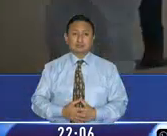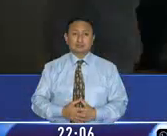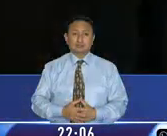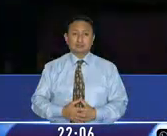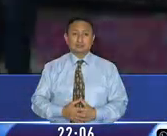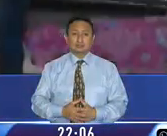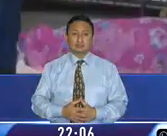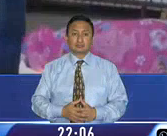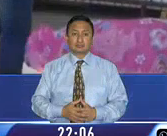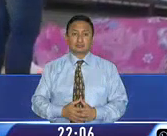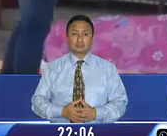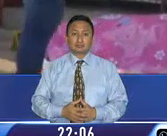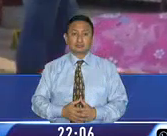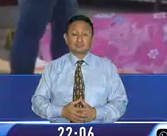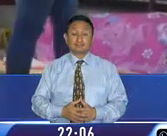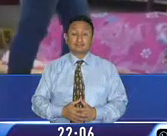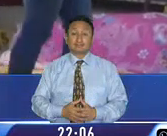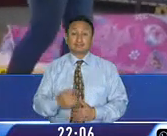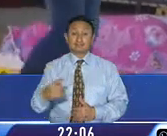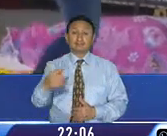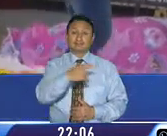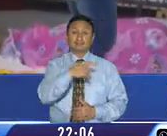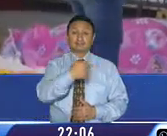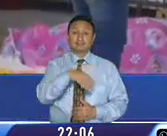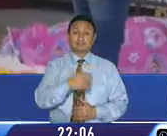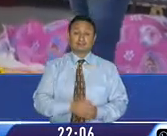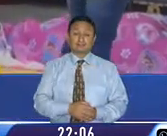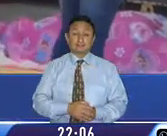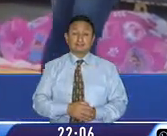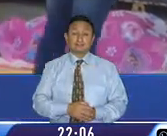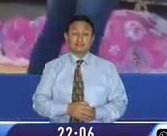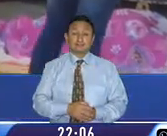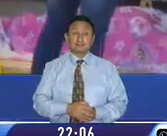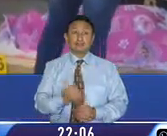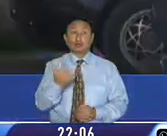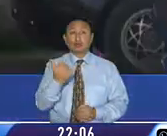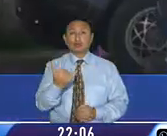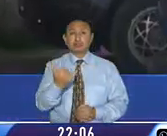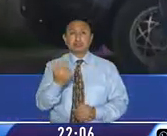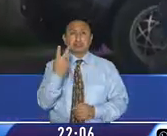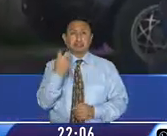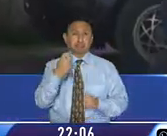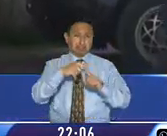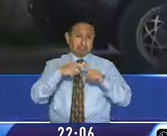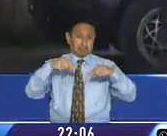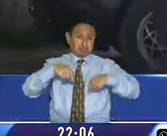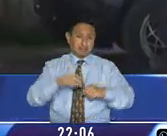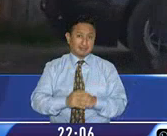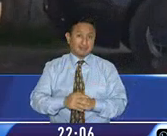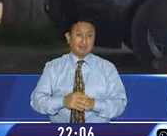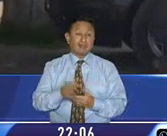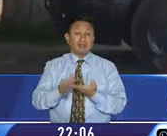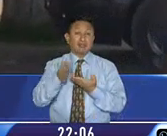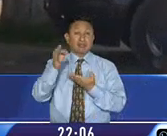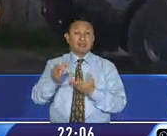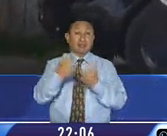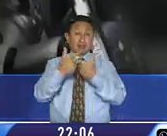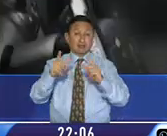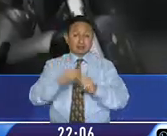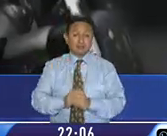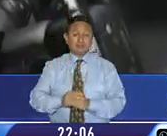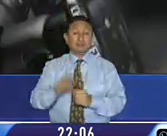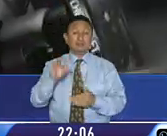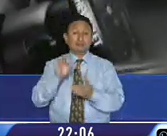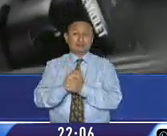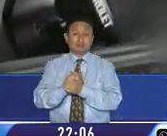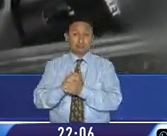Un hecho de sangre al estilo sicariato ocurrió en horas del mediodía en el cantón La Libertad. Una pareja de esposos fue asesinada.